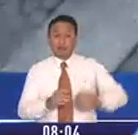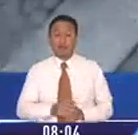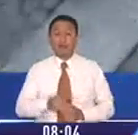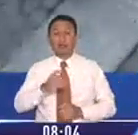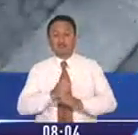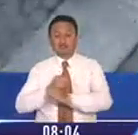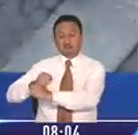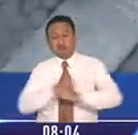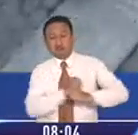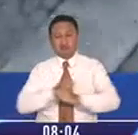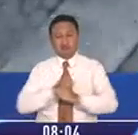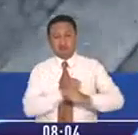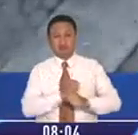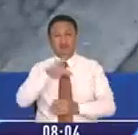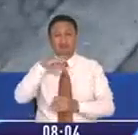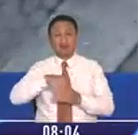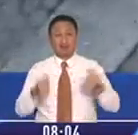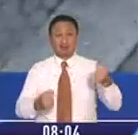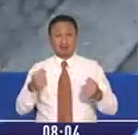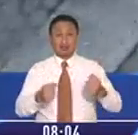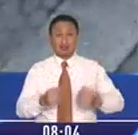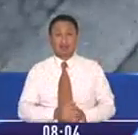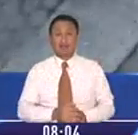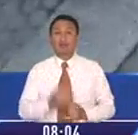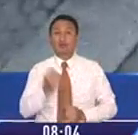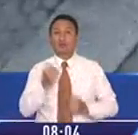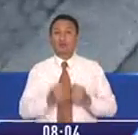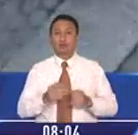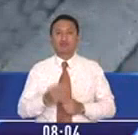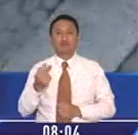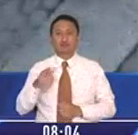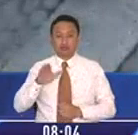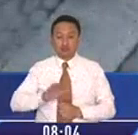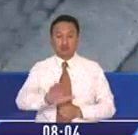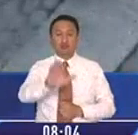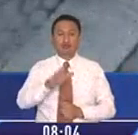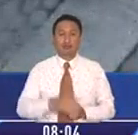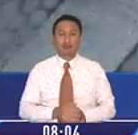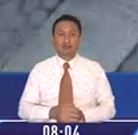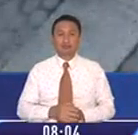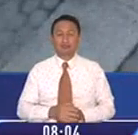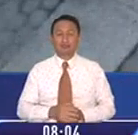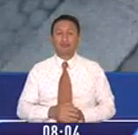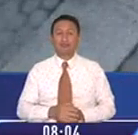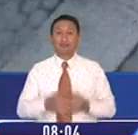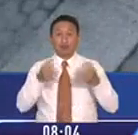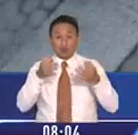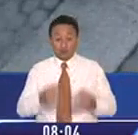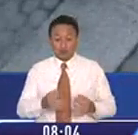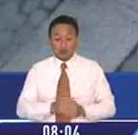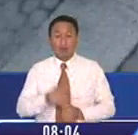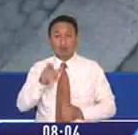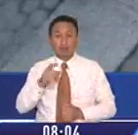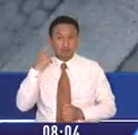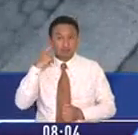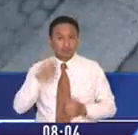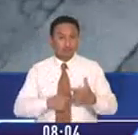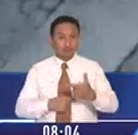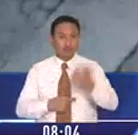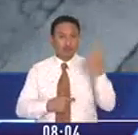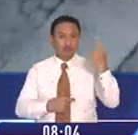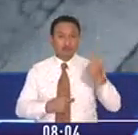la víctima que está dentro del carro. Este último acelera. Quieren robarle. Y justo en ese momento se escucha el